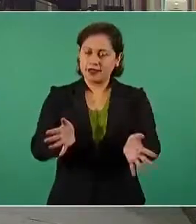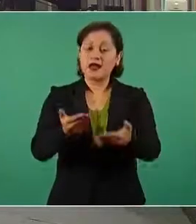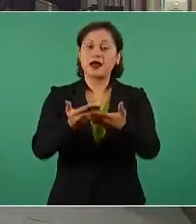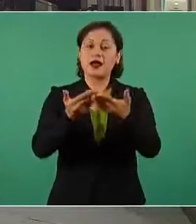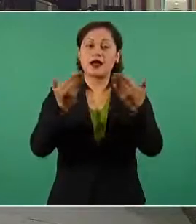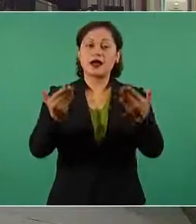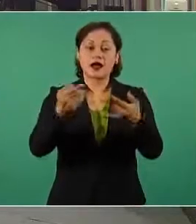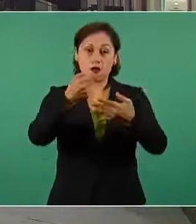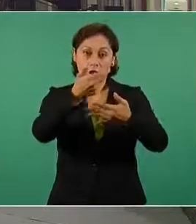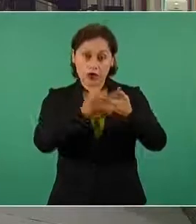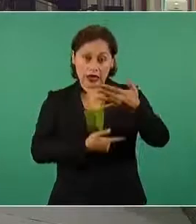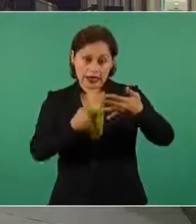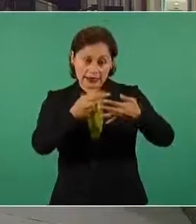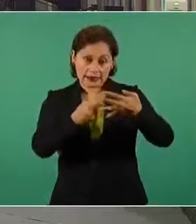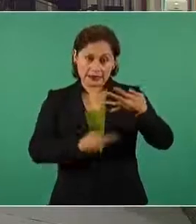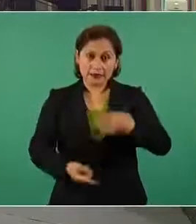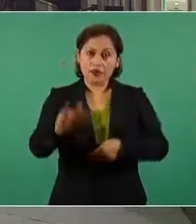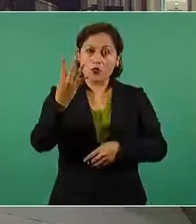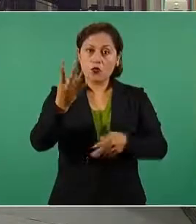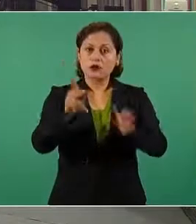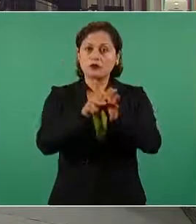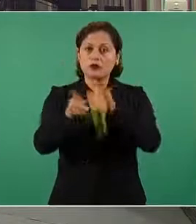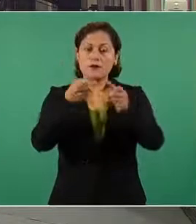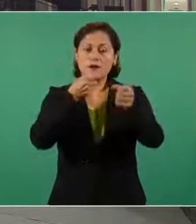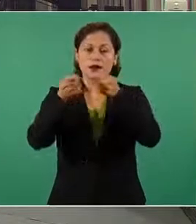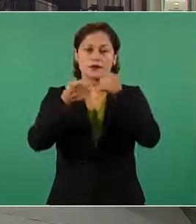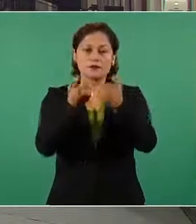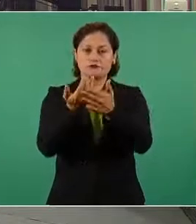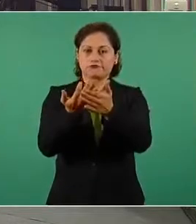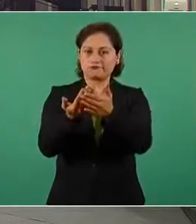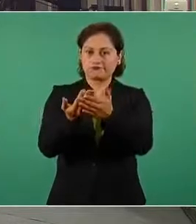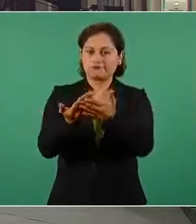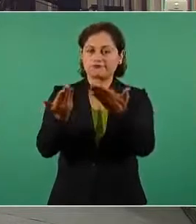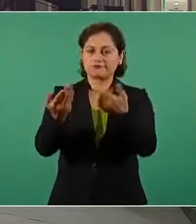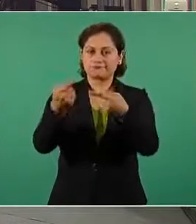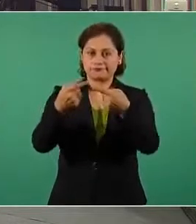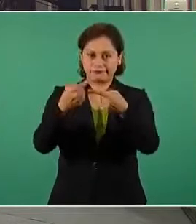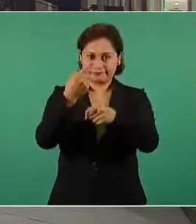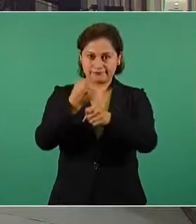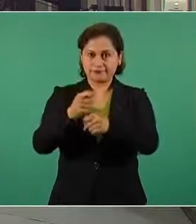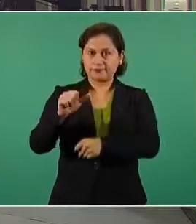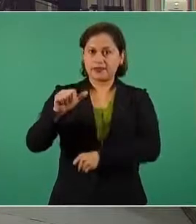cuatro compañeros esperando. Aldo Mesa.